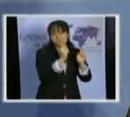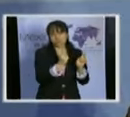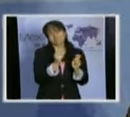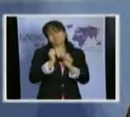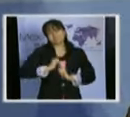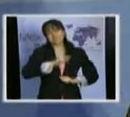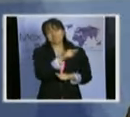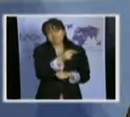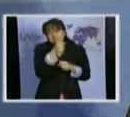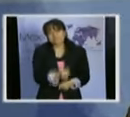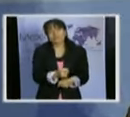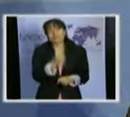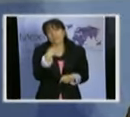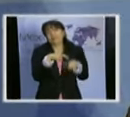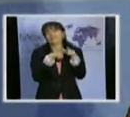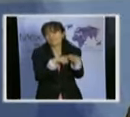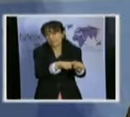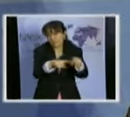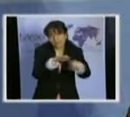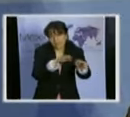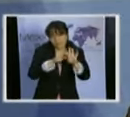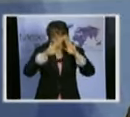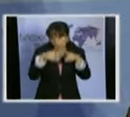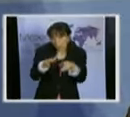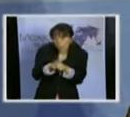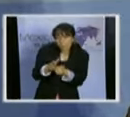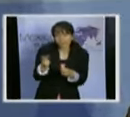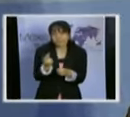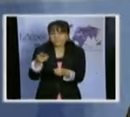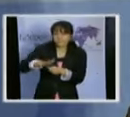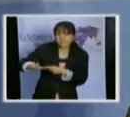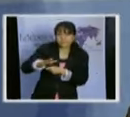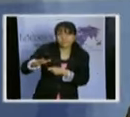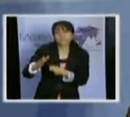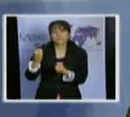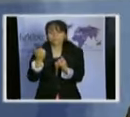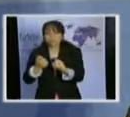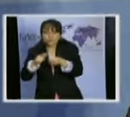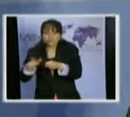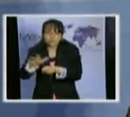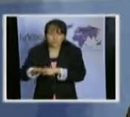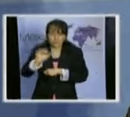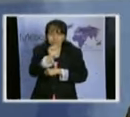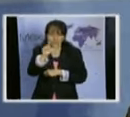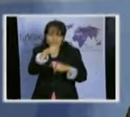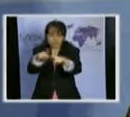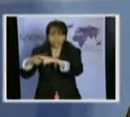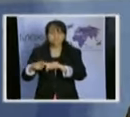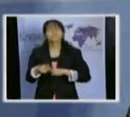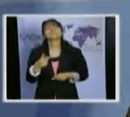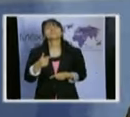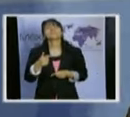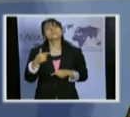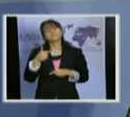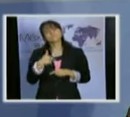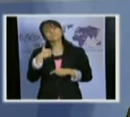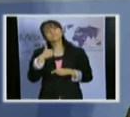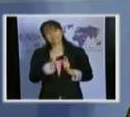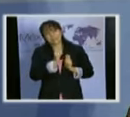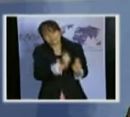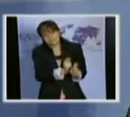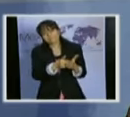preparo para escucharlo, hablar un poquito sobre él, sobre lo que ha sido su trayectoria, quiero comentarles